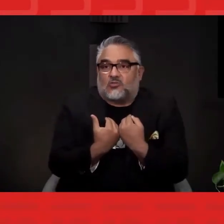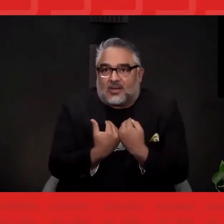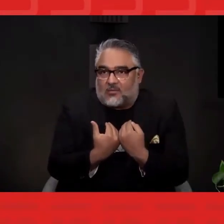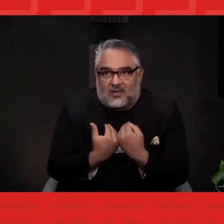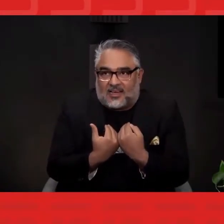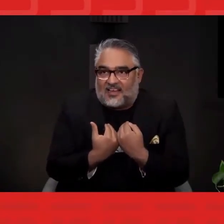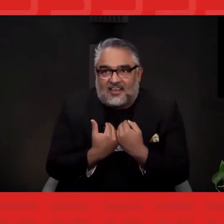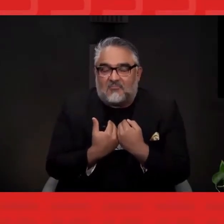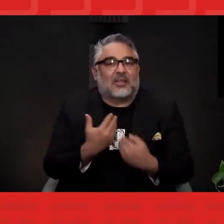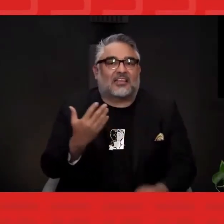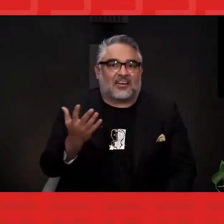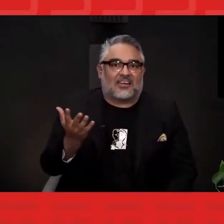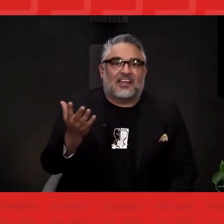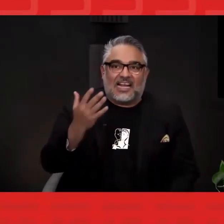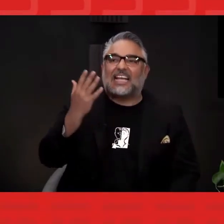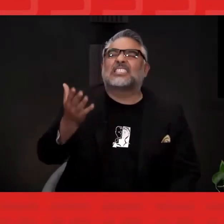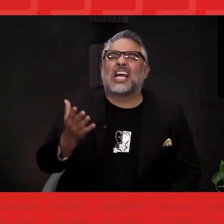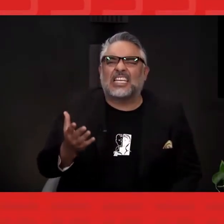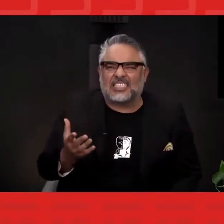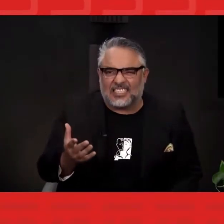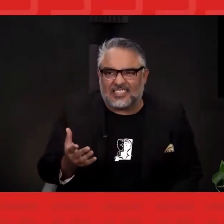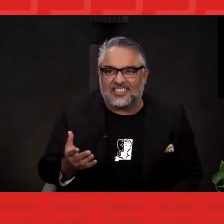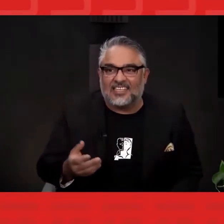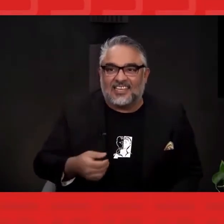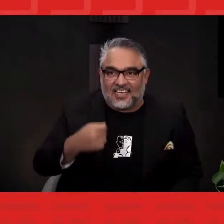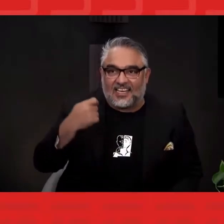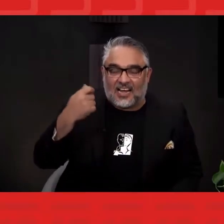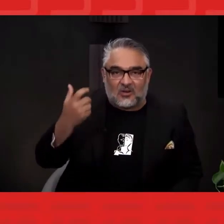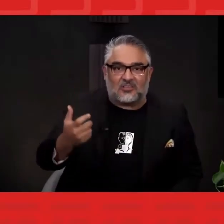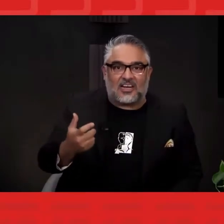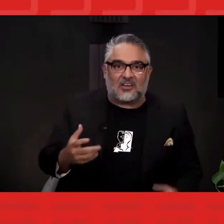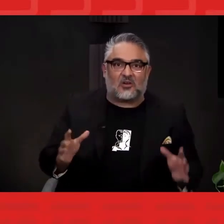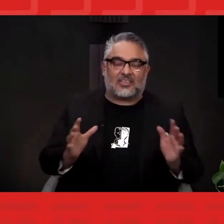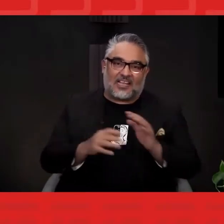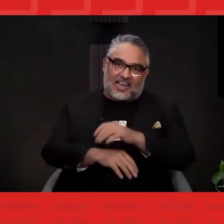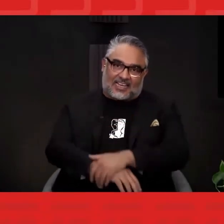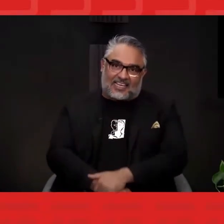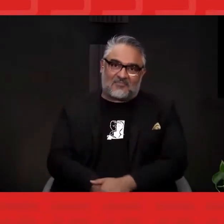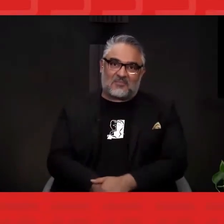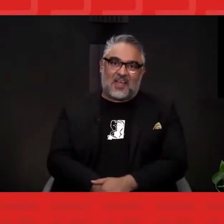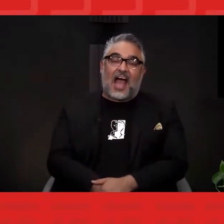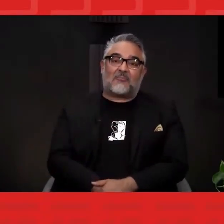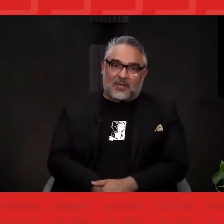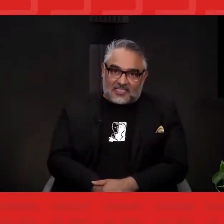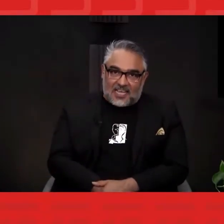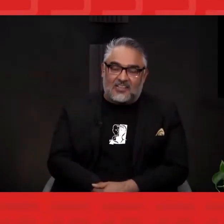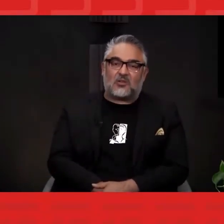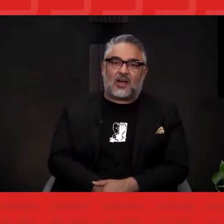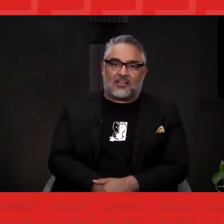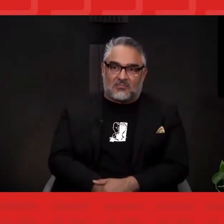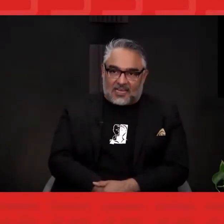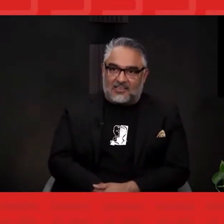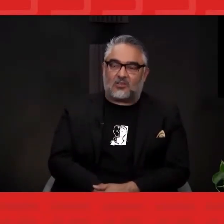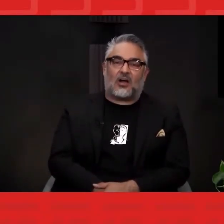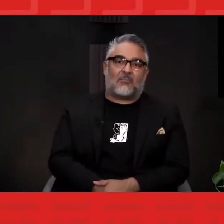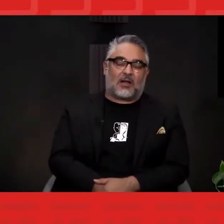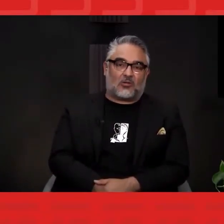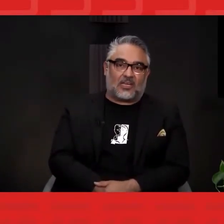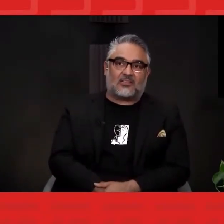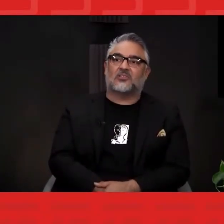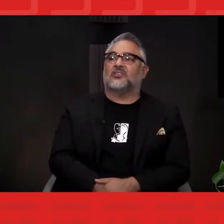Yo nunca voy a meter las narices, al contrario, estaré aquí apreciando,